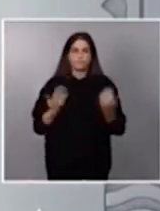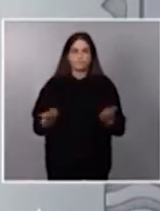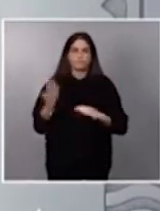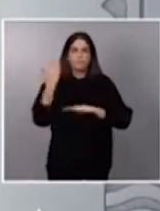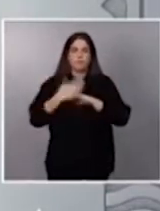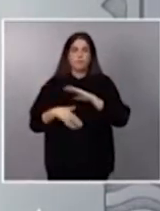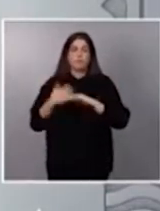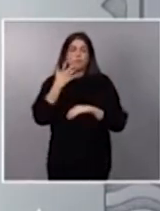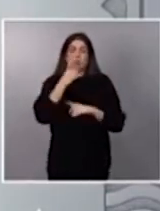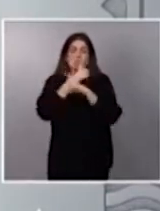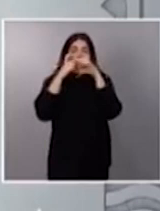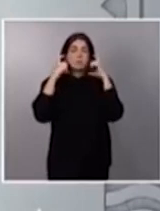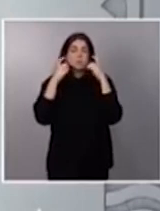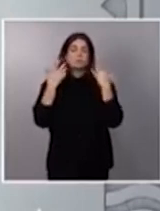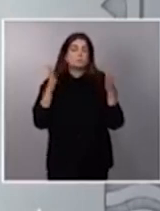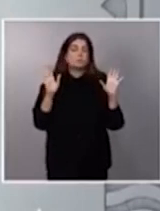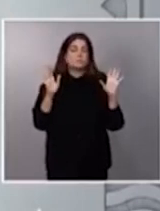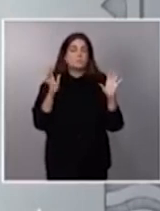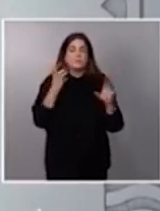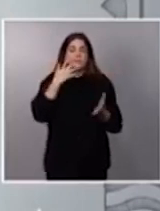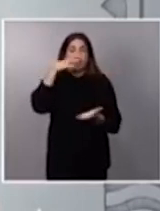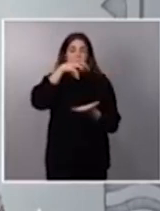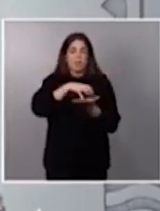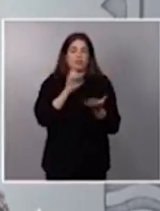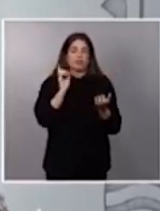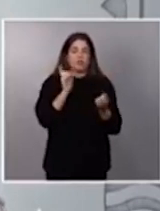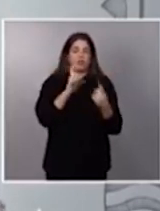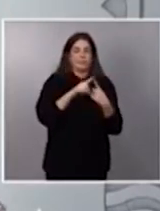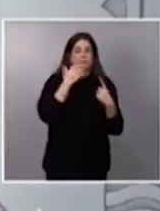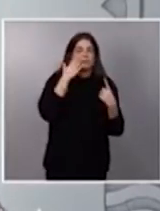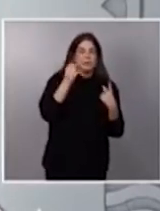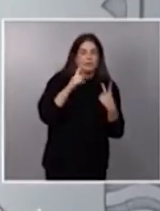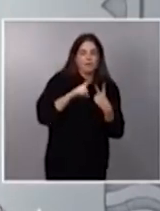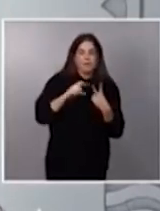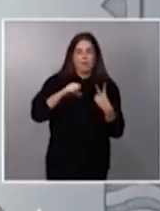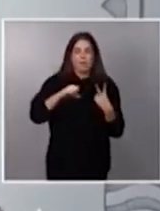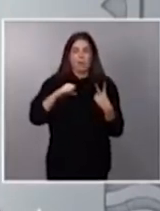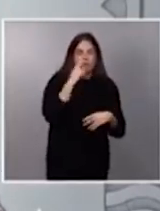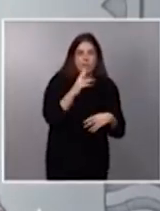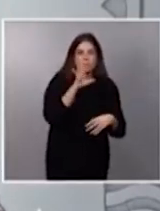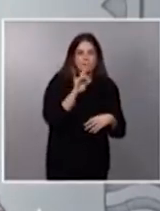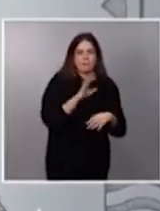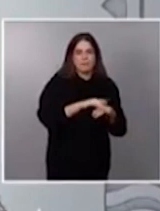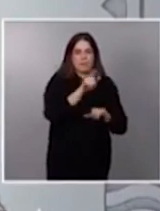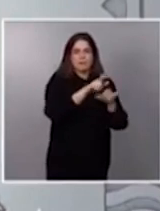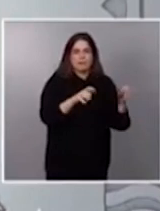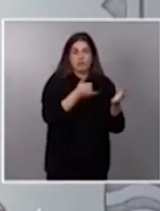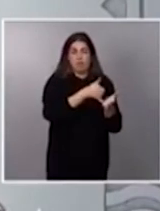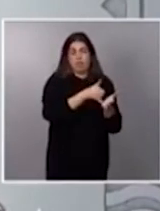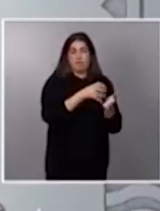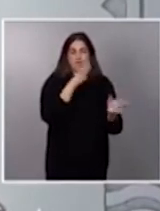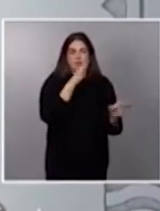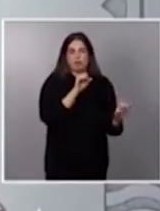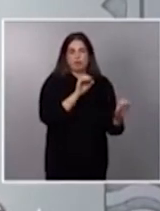uso de las mascarillas a los centros y servicios sanitarios, a las oficinas de farmacia y a los botiquines. La entrada en vigor